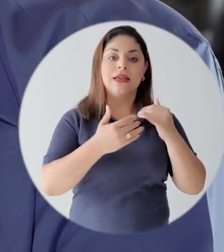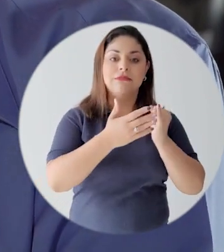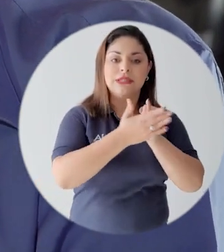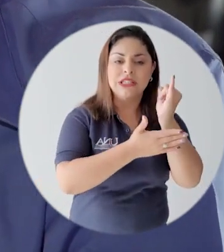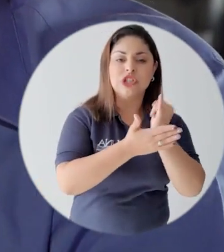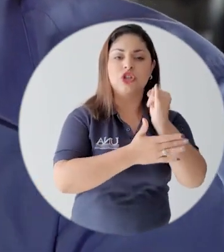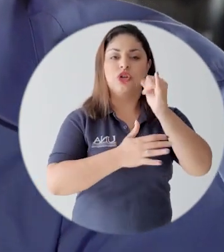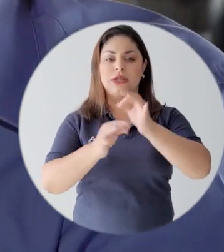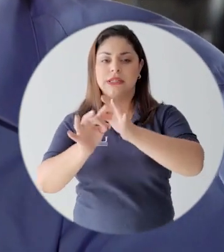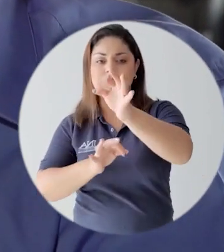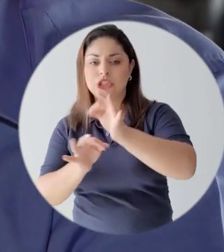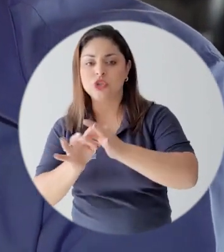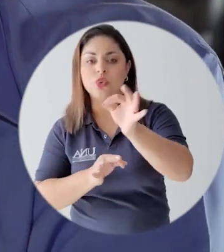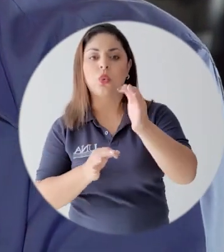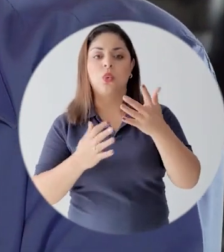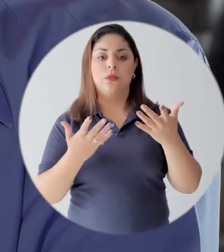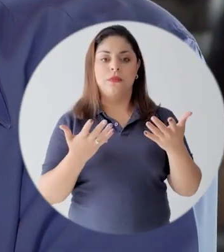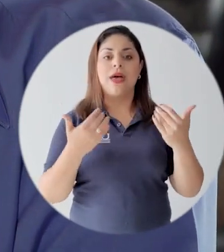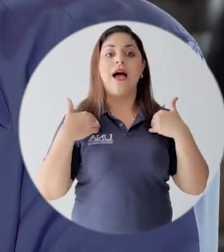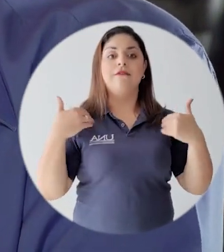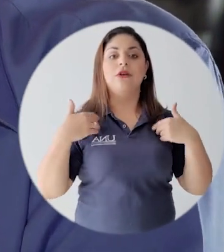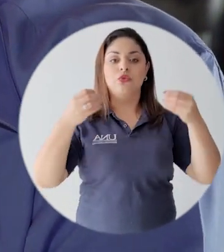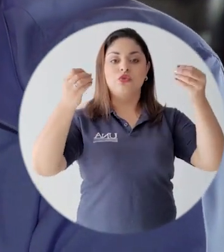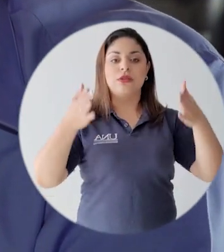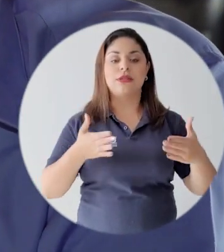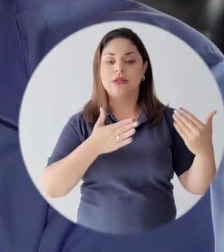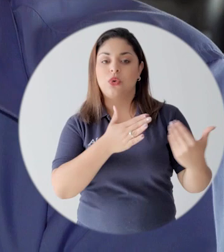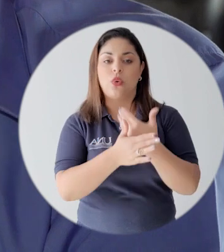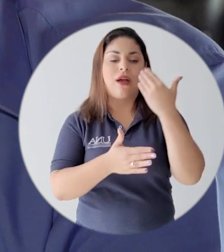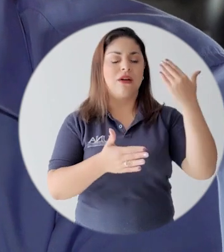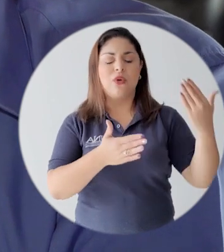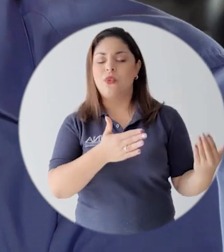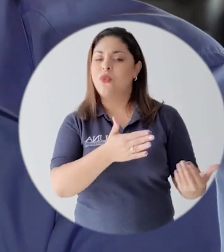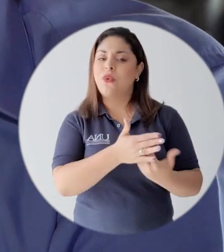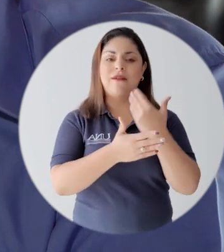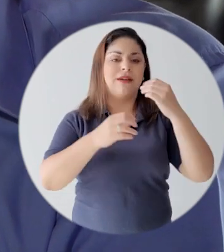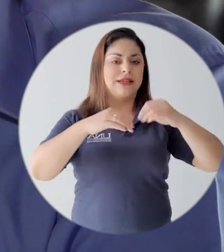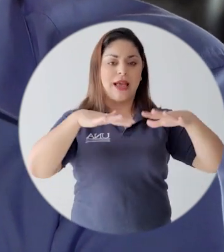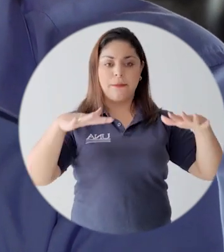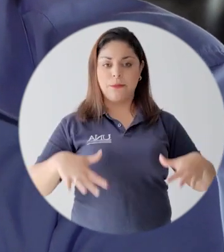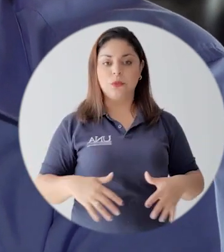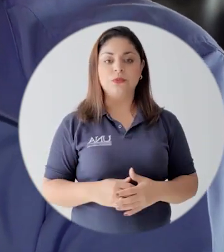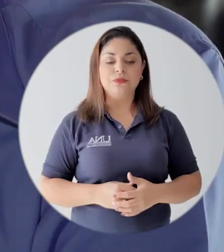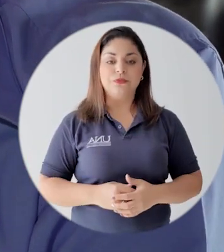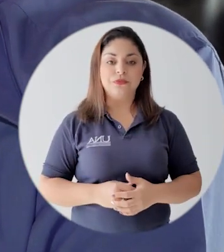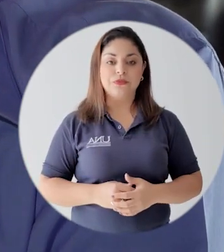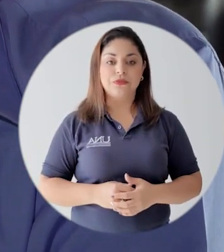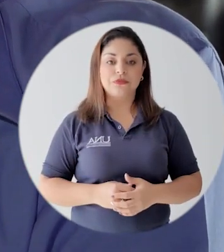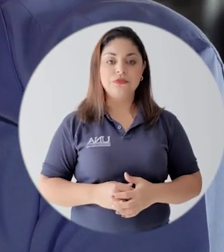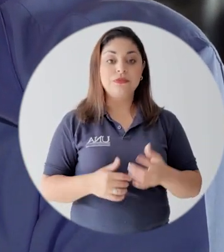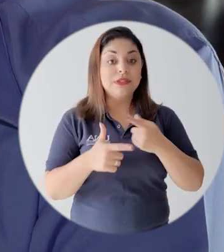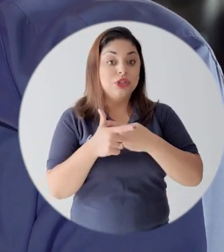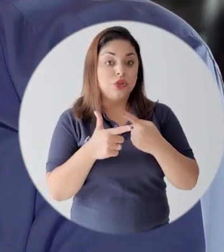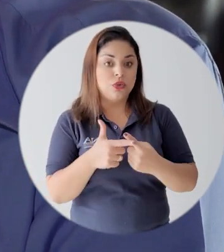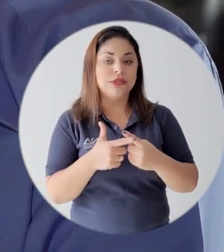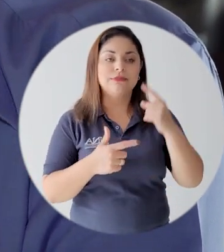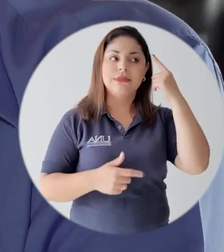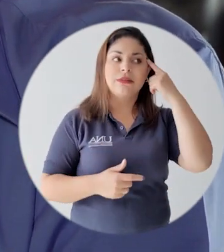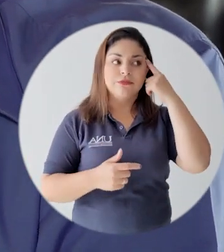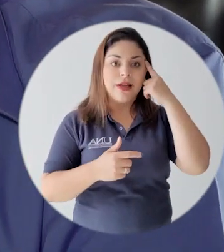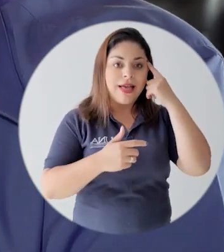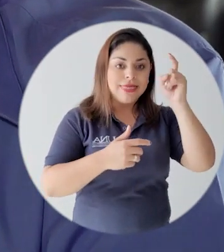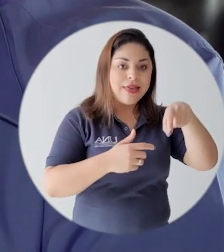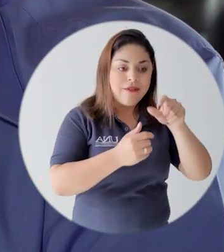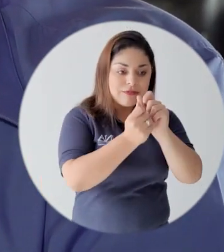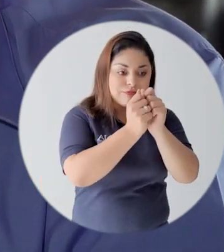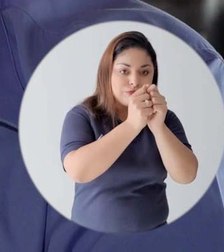entonces extensión, había investigación, había una docencia nueva, renovada en los campos. Y entonces, bueno,